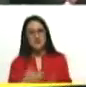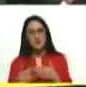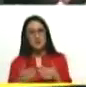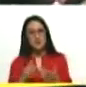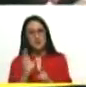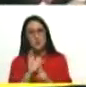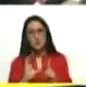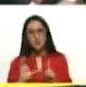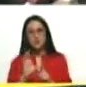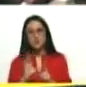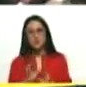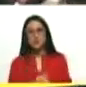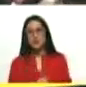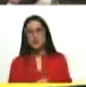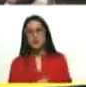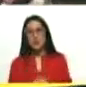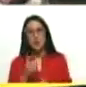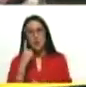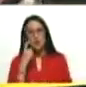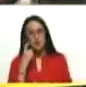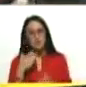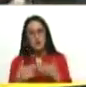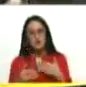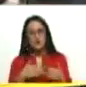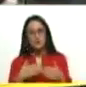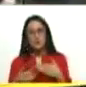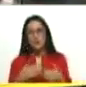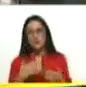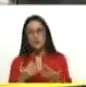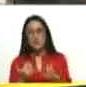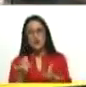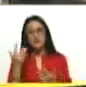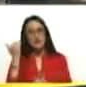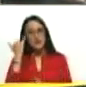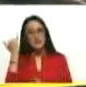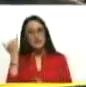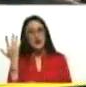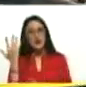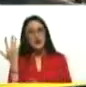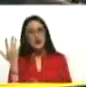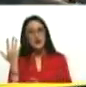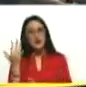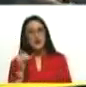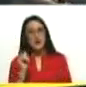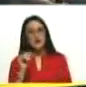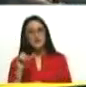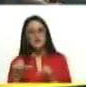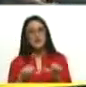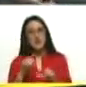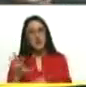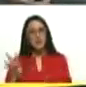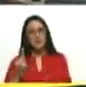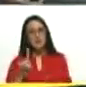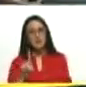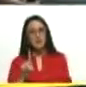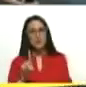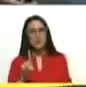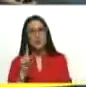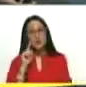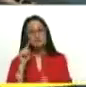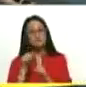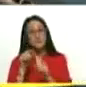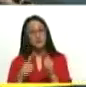su cultura, sus costumbres, es un ideal que marca ya el siglo XXI y es el